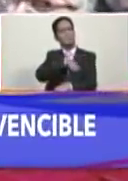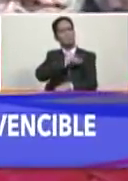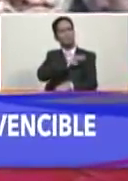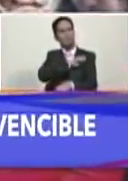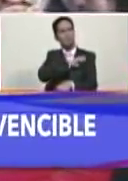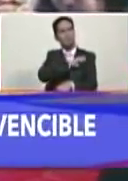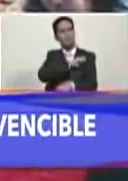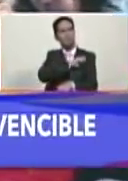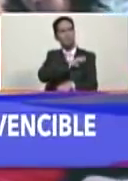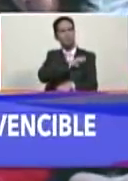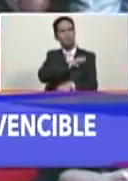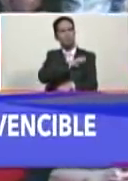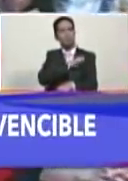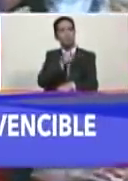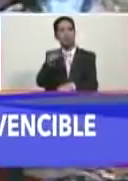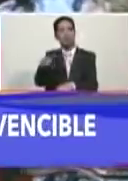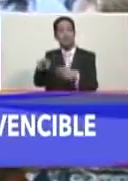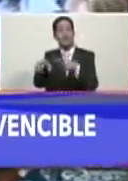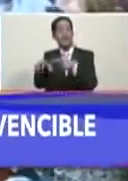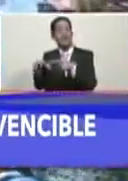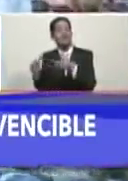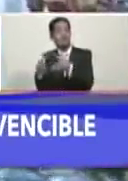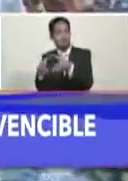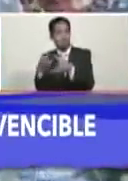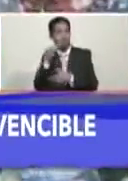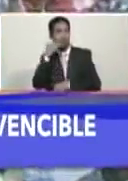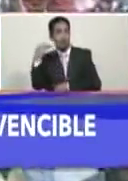Quienes fueron al encuentro de las tropas colonialistas